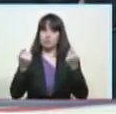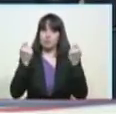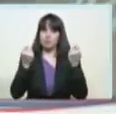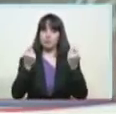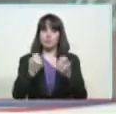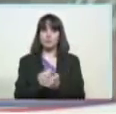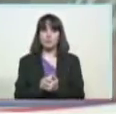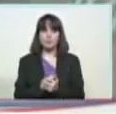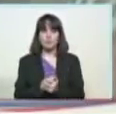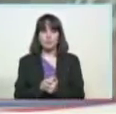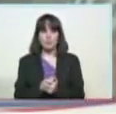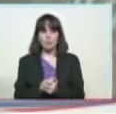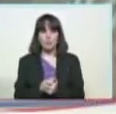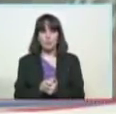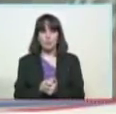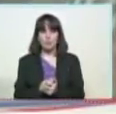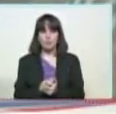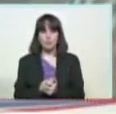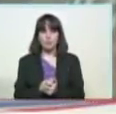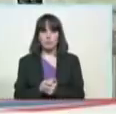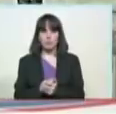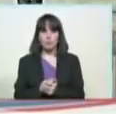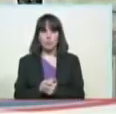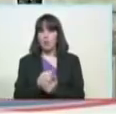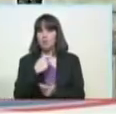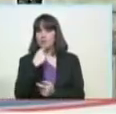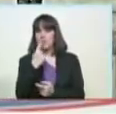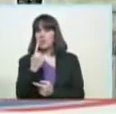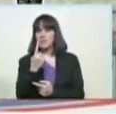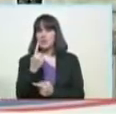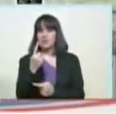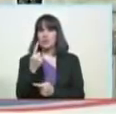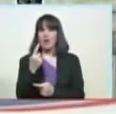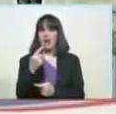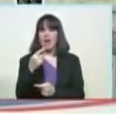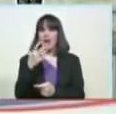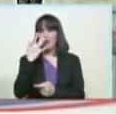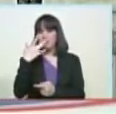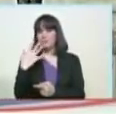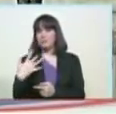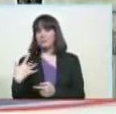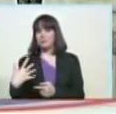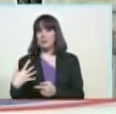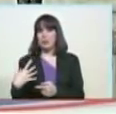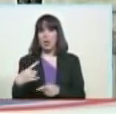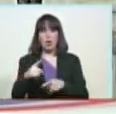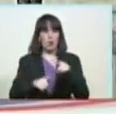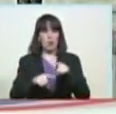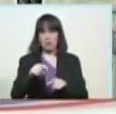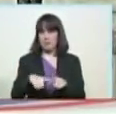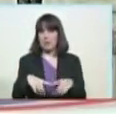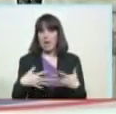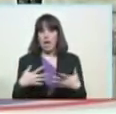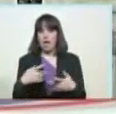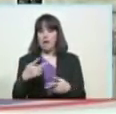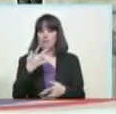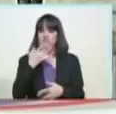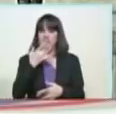no estamos hablando de de 4 y el rito no estamos hablando de hierro